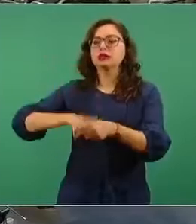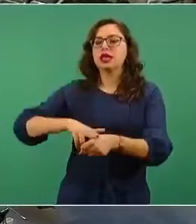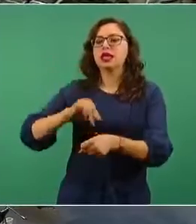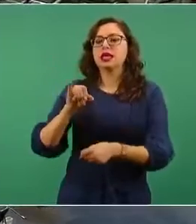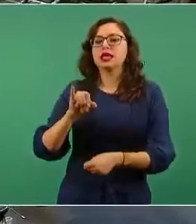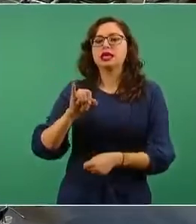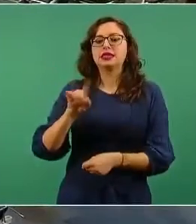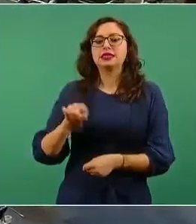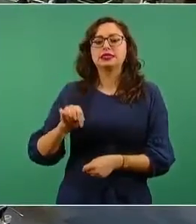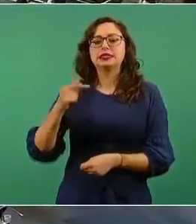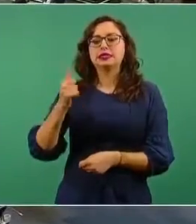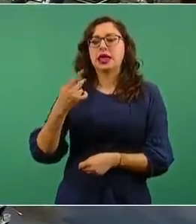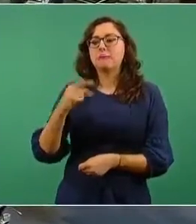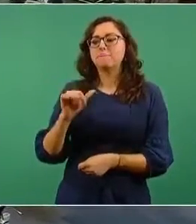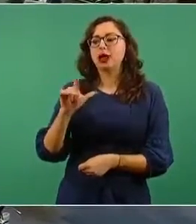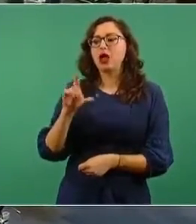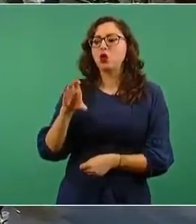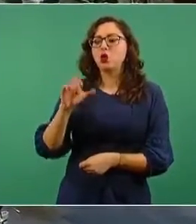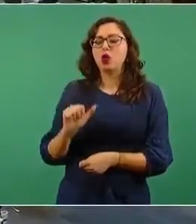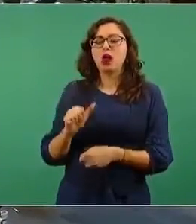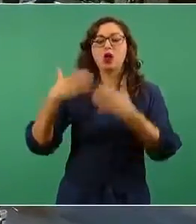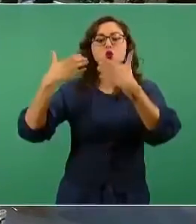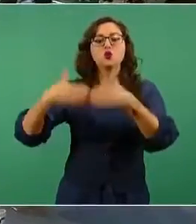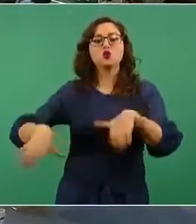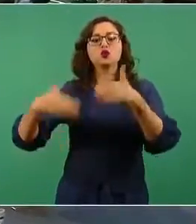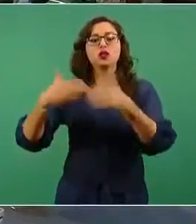ese de los cuñados de Salinas.